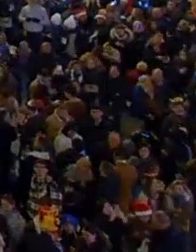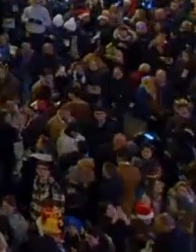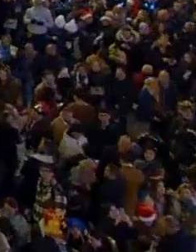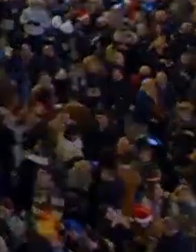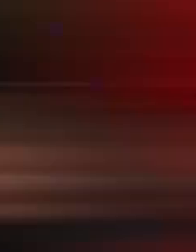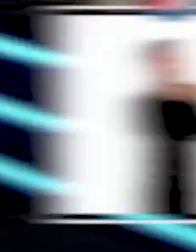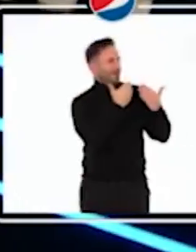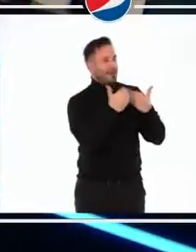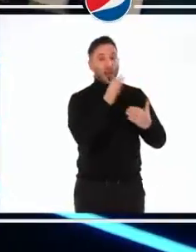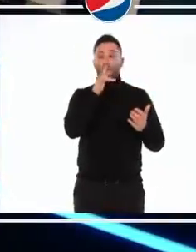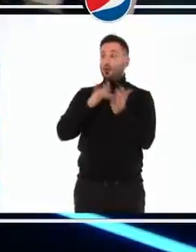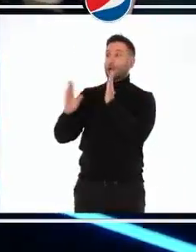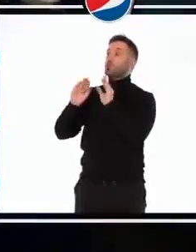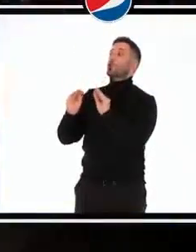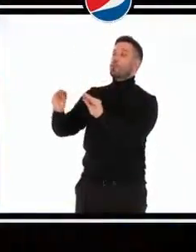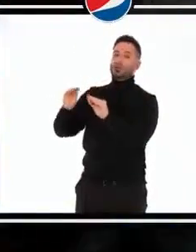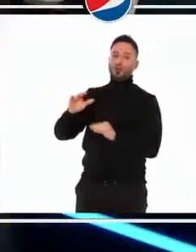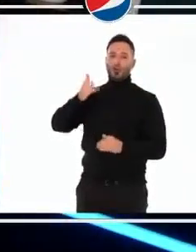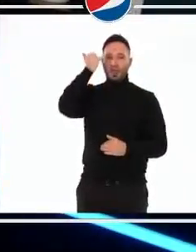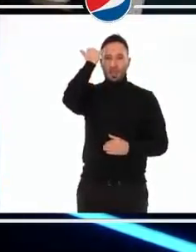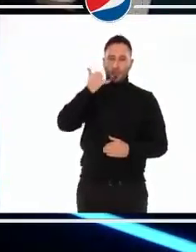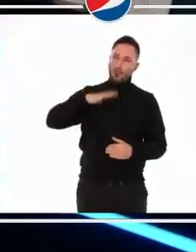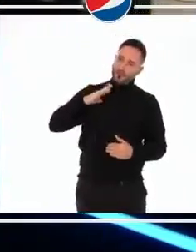Da miedo. Niño, vente para acá, ¿no?